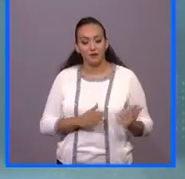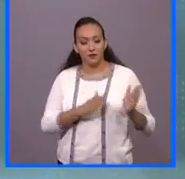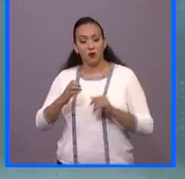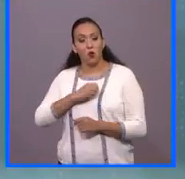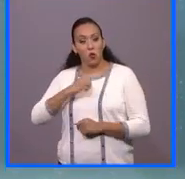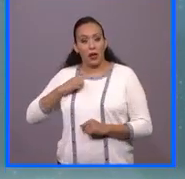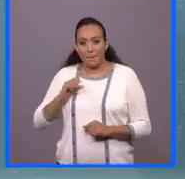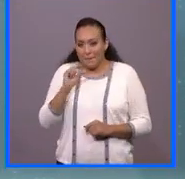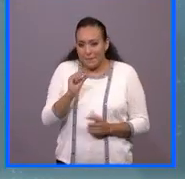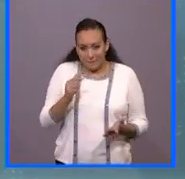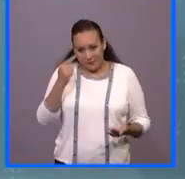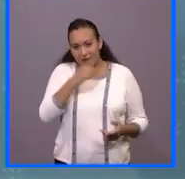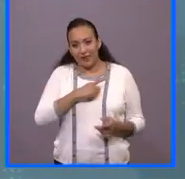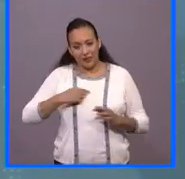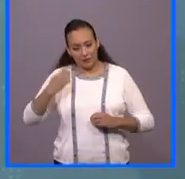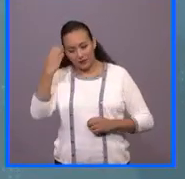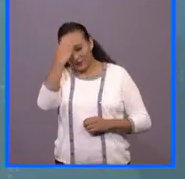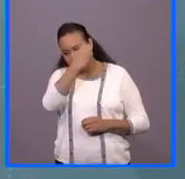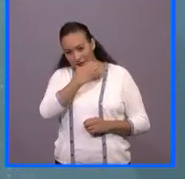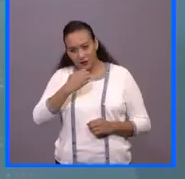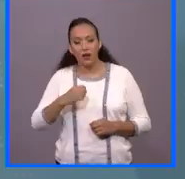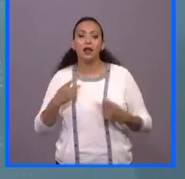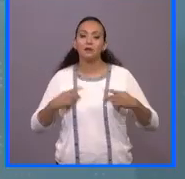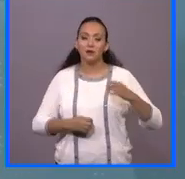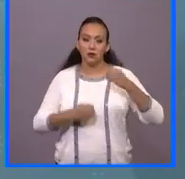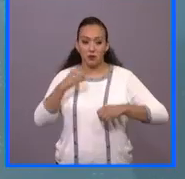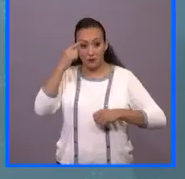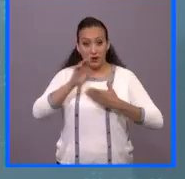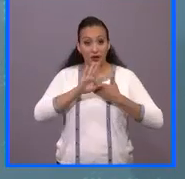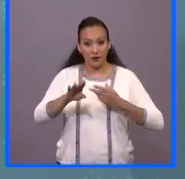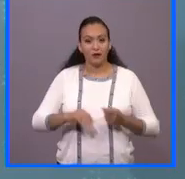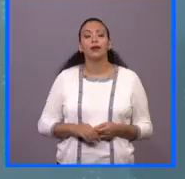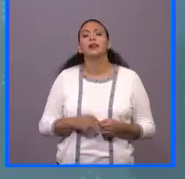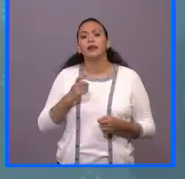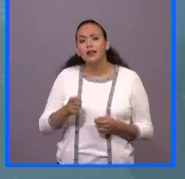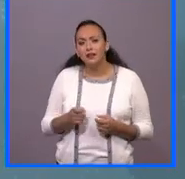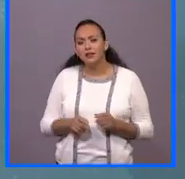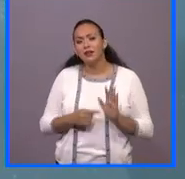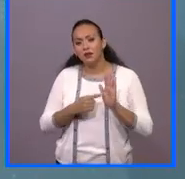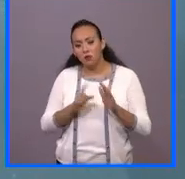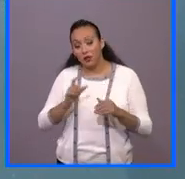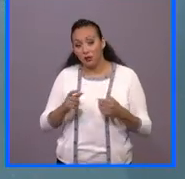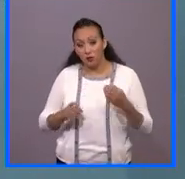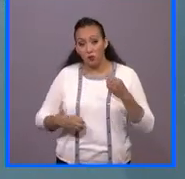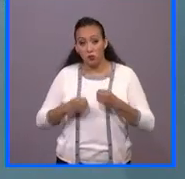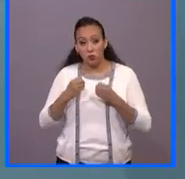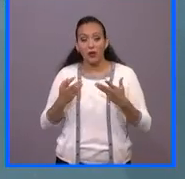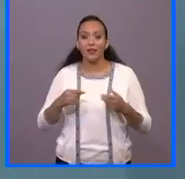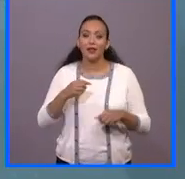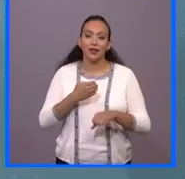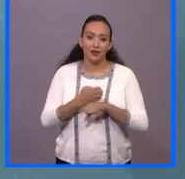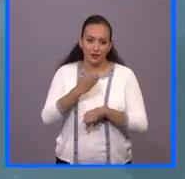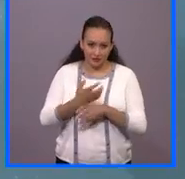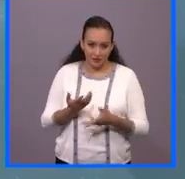Obligaciones mínimas que deben observar los operadores jurídicos para evitarla, y se manifiesta cada vez que los operadores jurídicos del